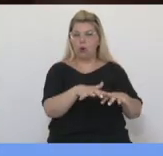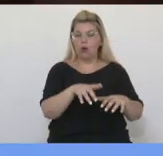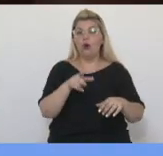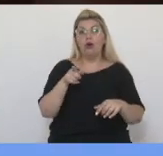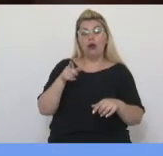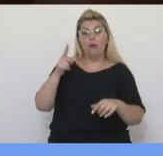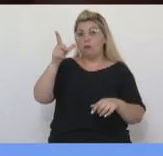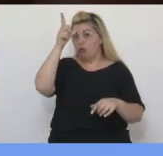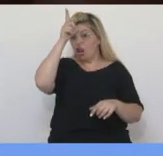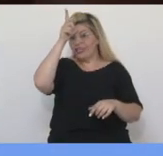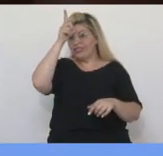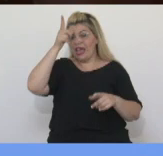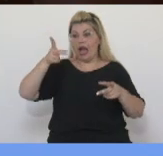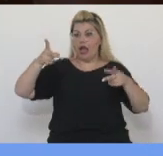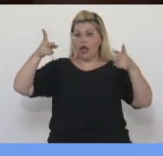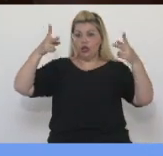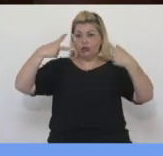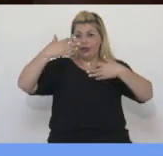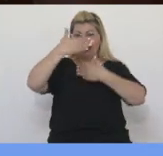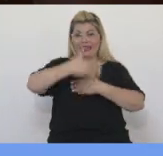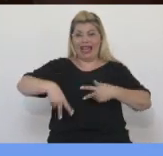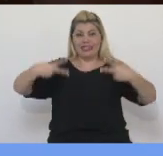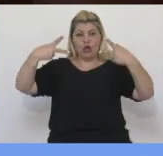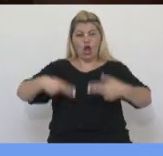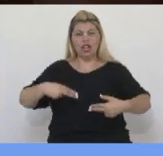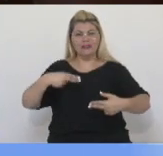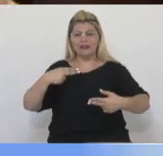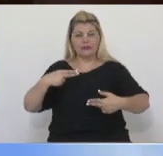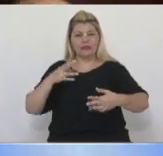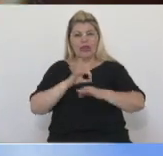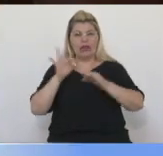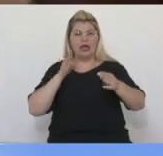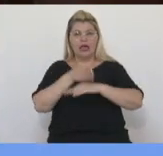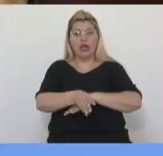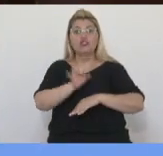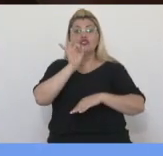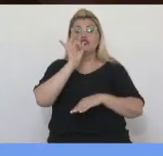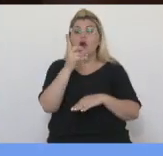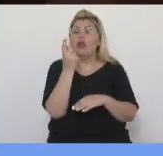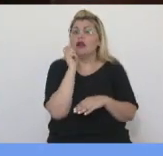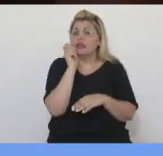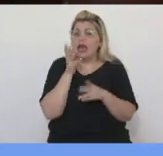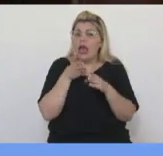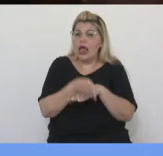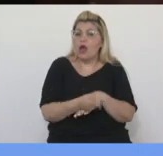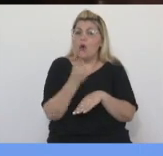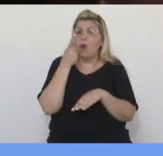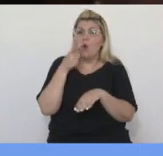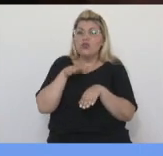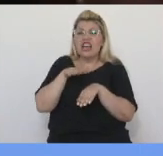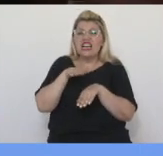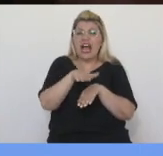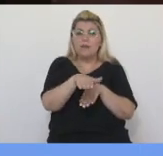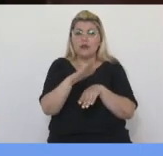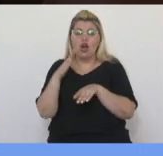que nadie puede entrar sabe quién es el único que entró el camión del residuo uno de los camiones residuos secuestrados que